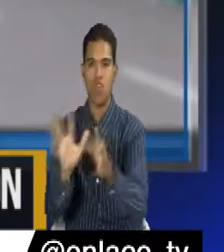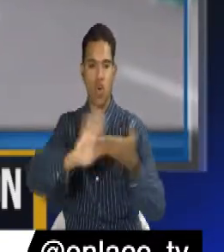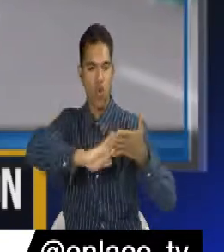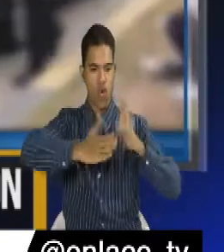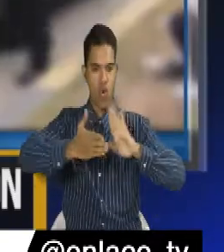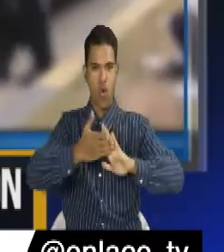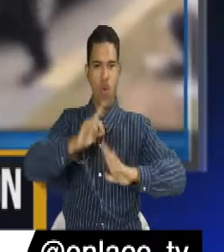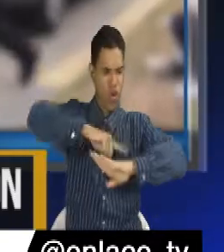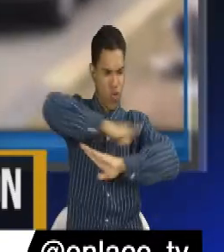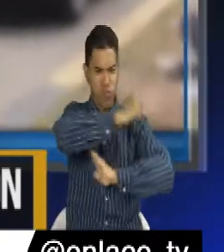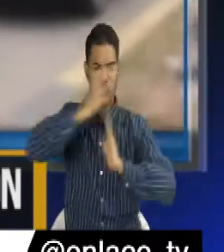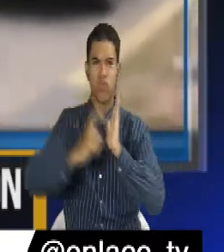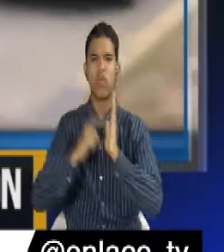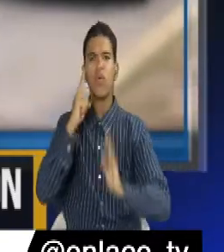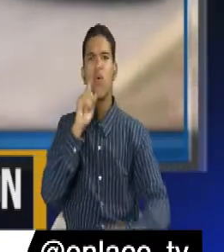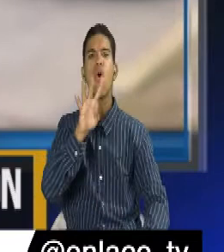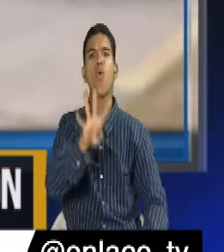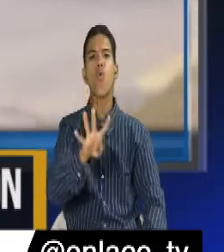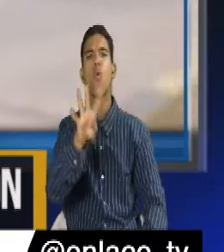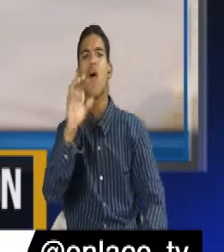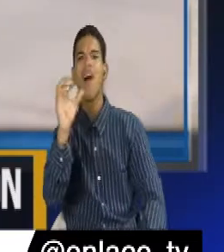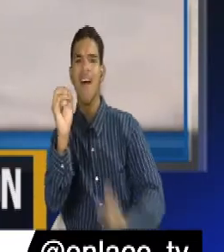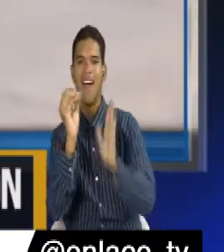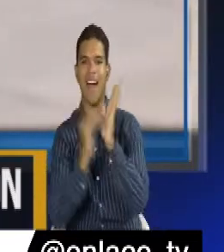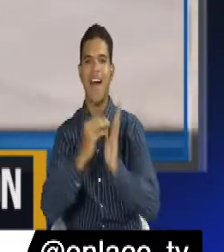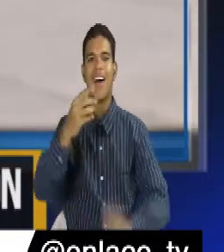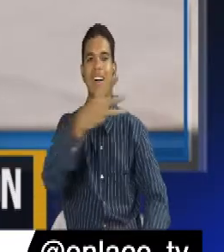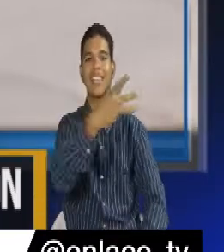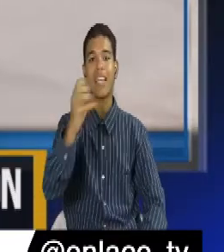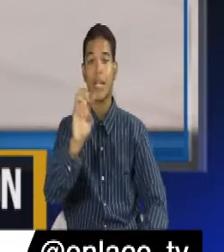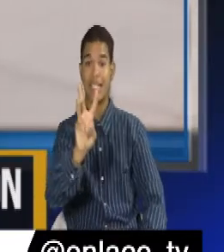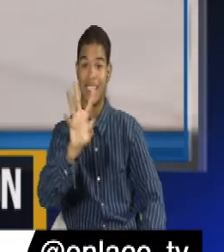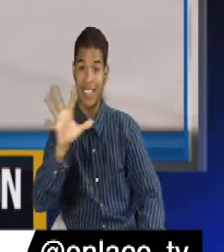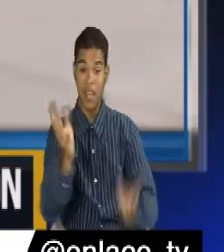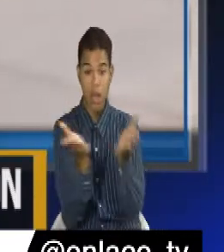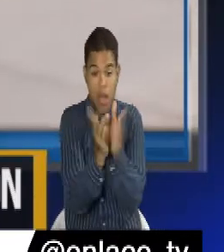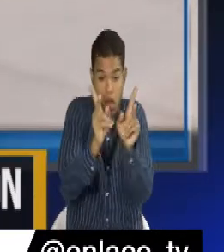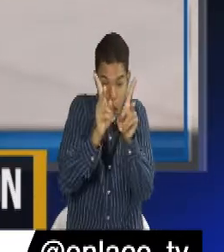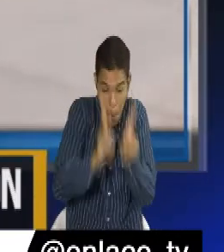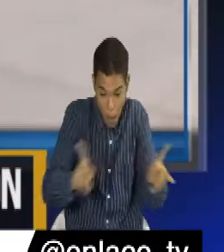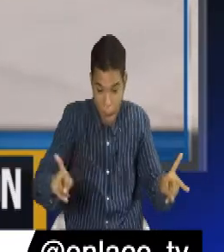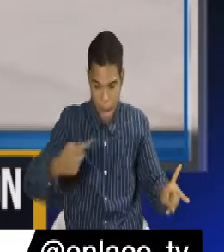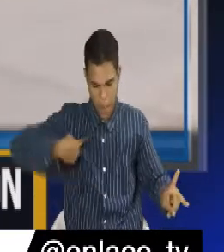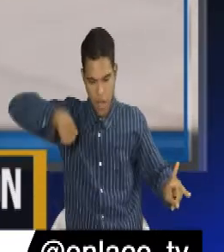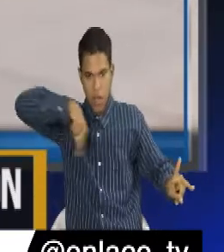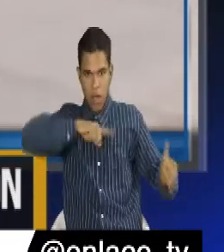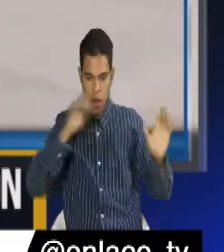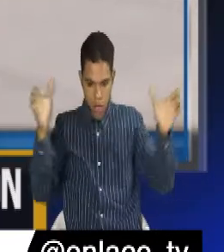los 40.335 estudiantes que son